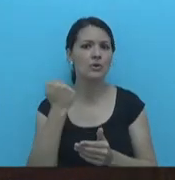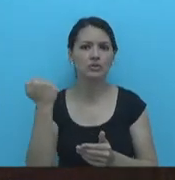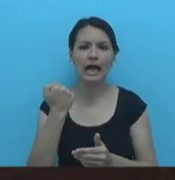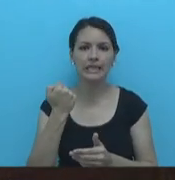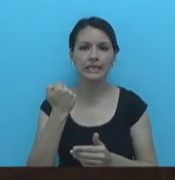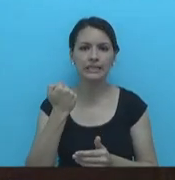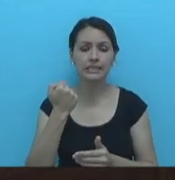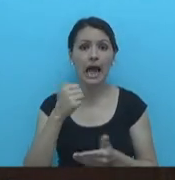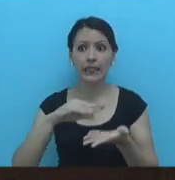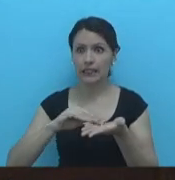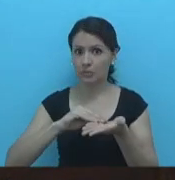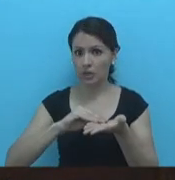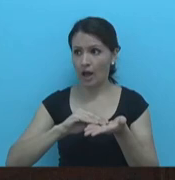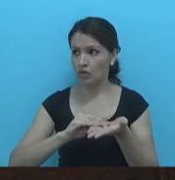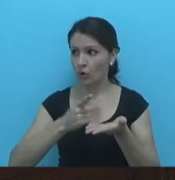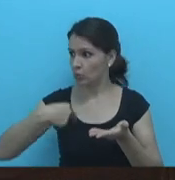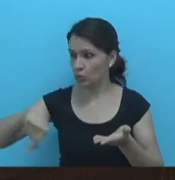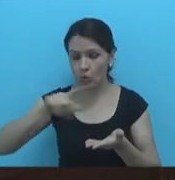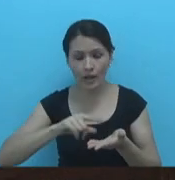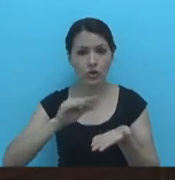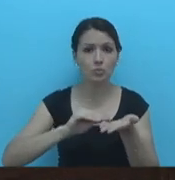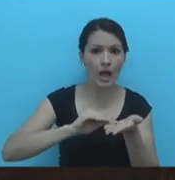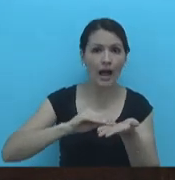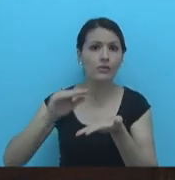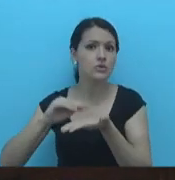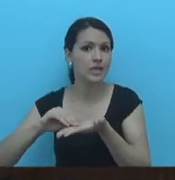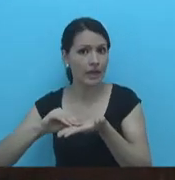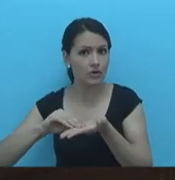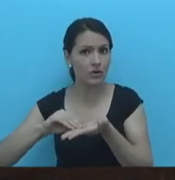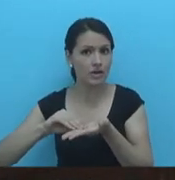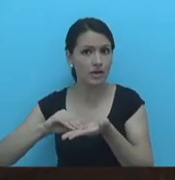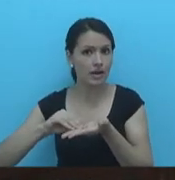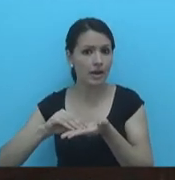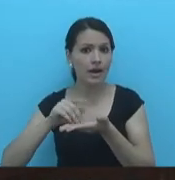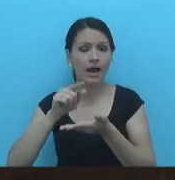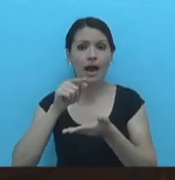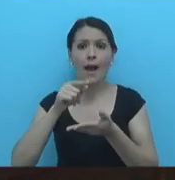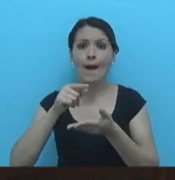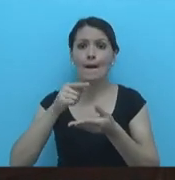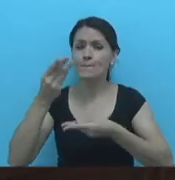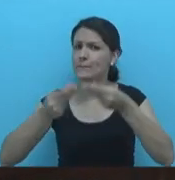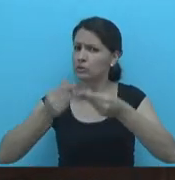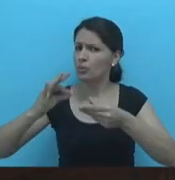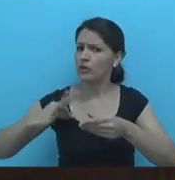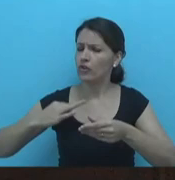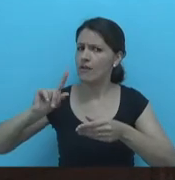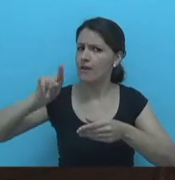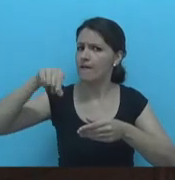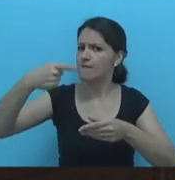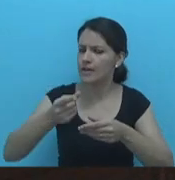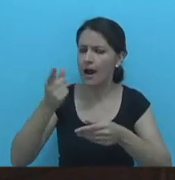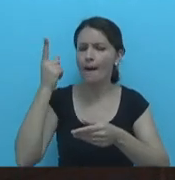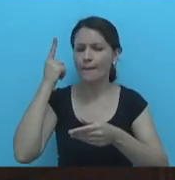nuestros diputados a la hora y senadores a la hora de dar sanción al presupuesto tengan en